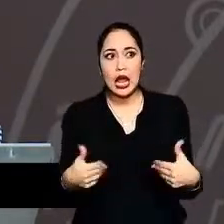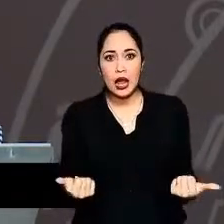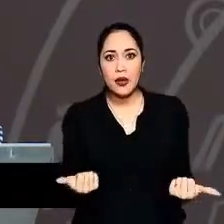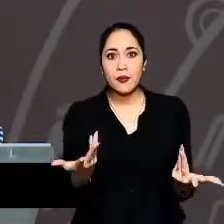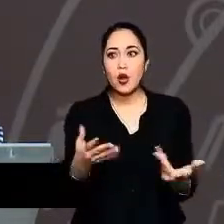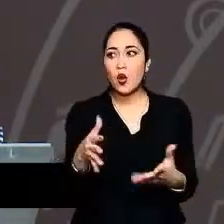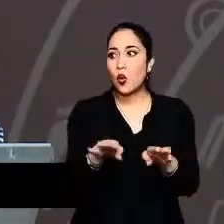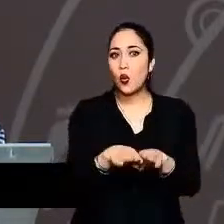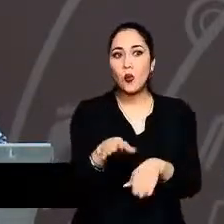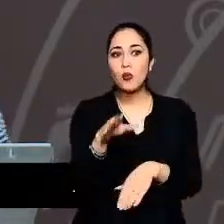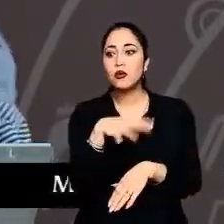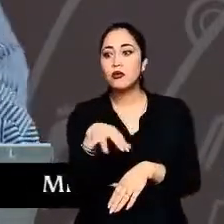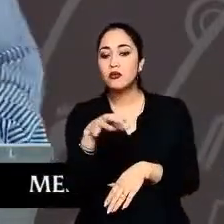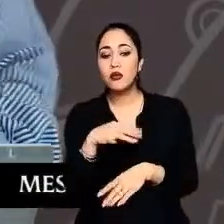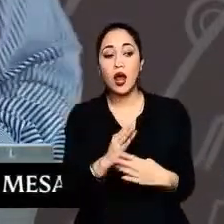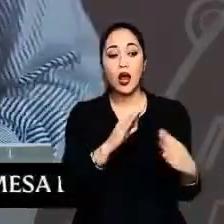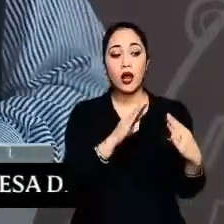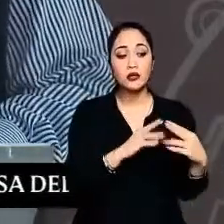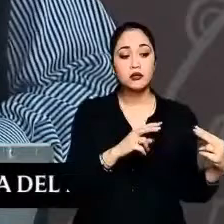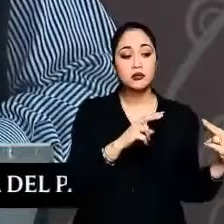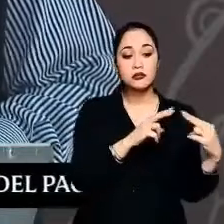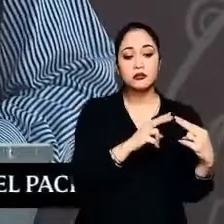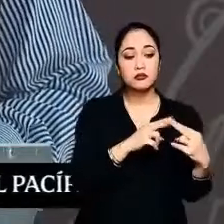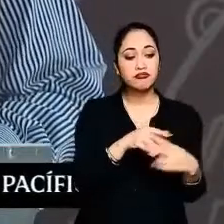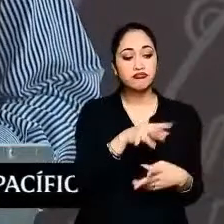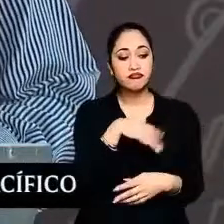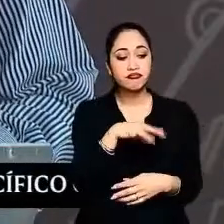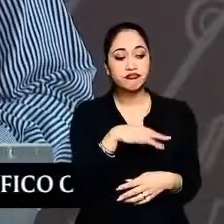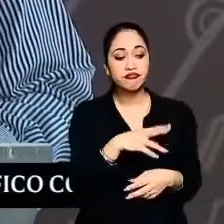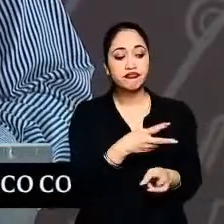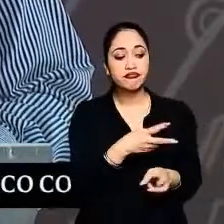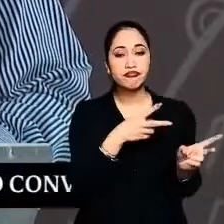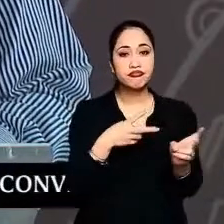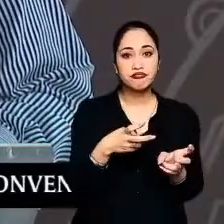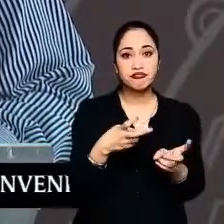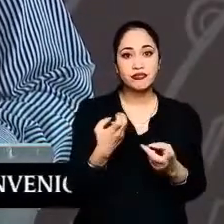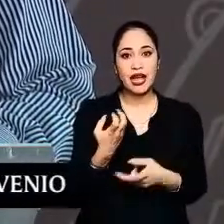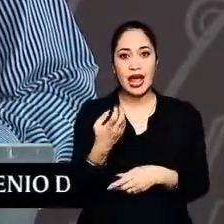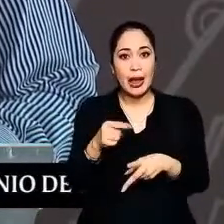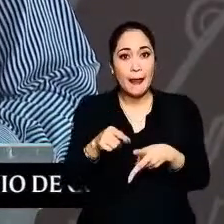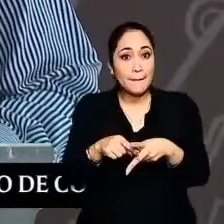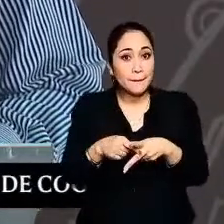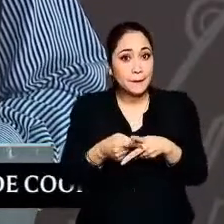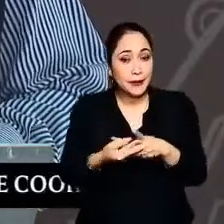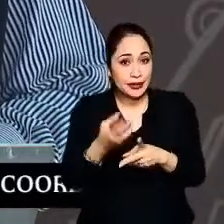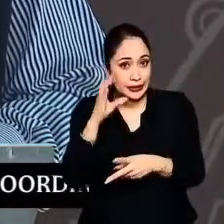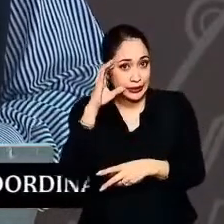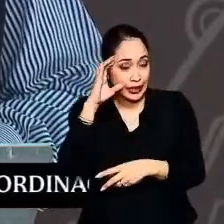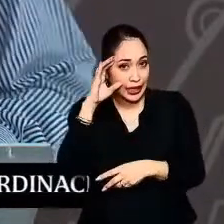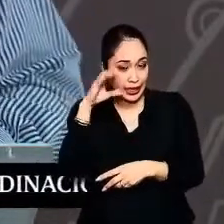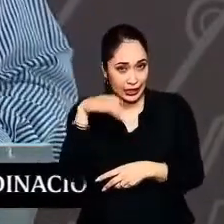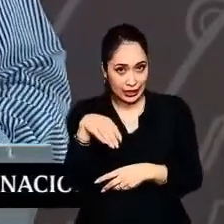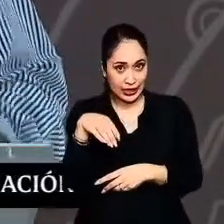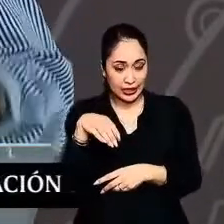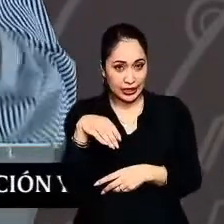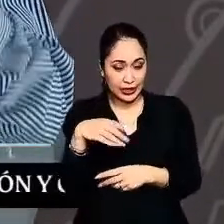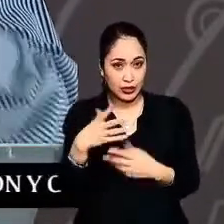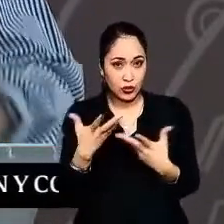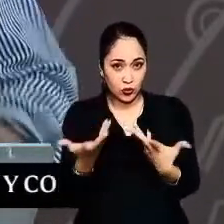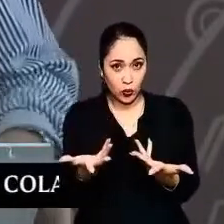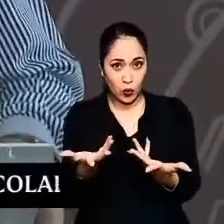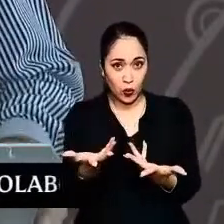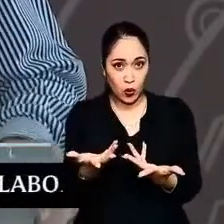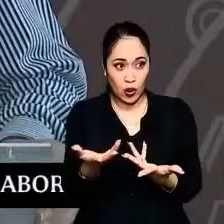al vecino y enseguida y al rato se convierte en alguien que comete delito